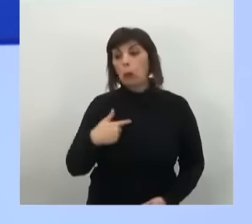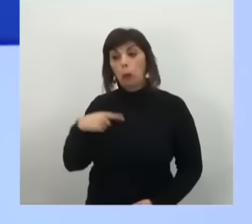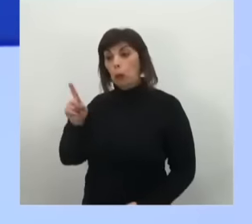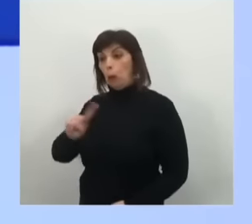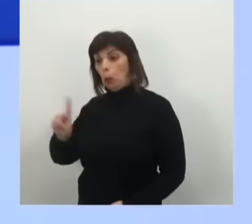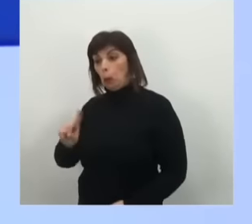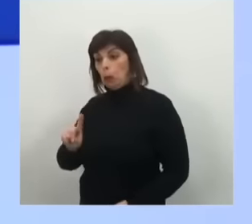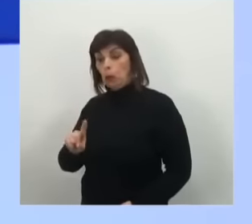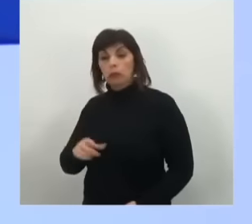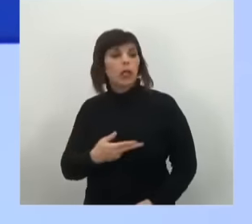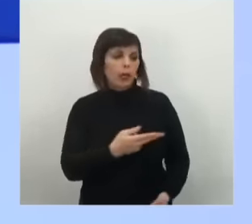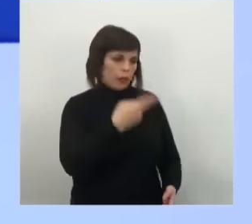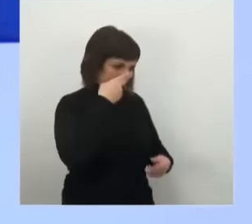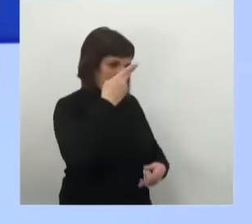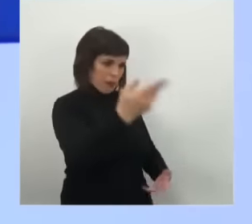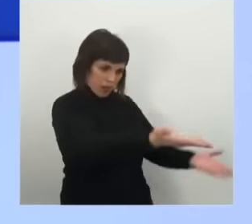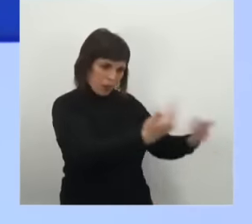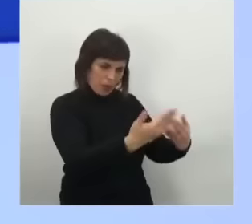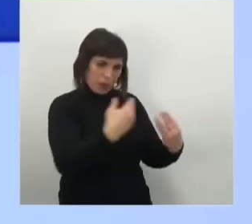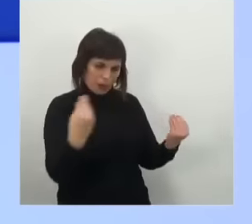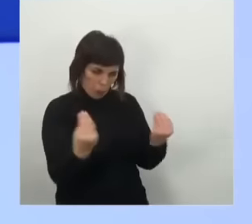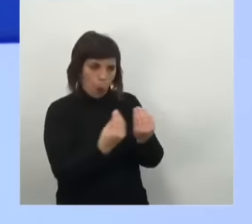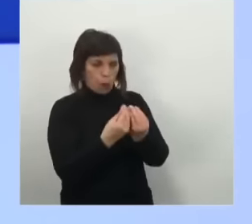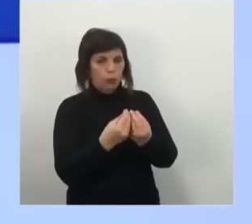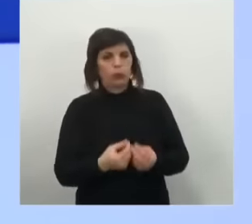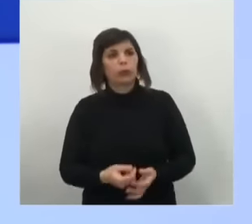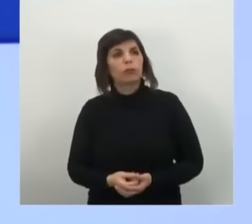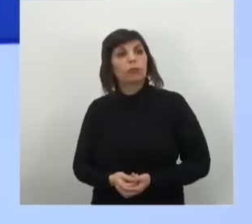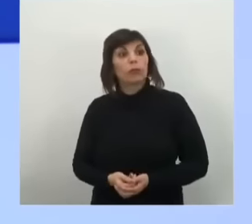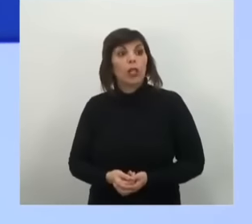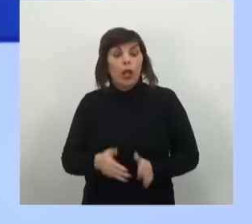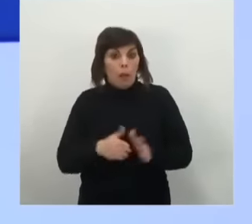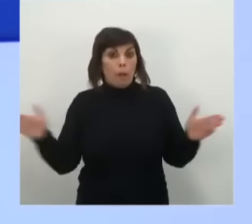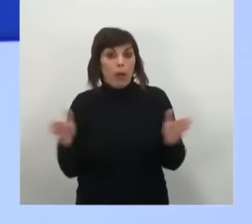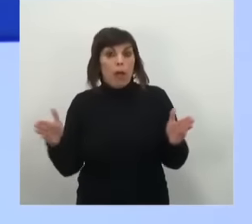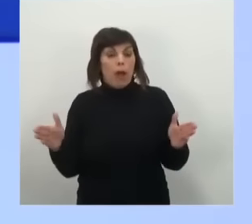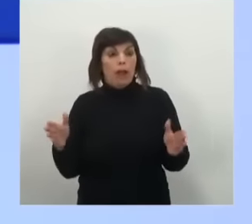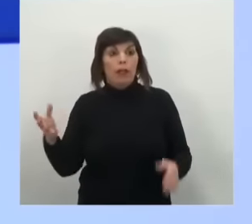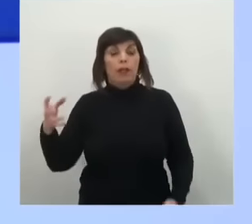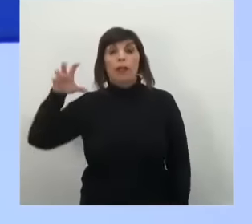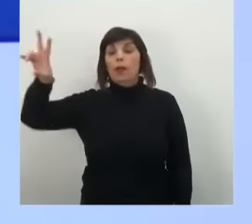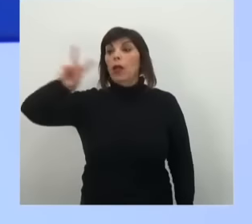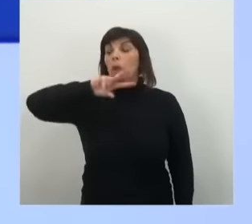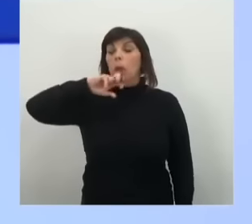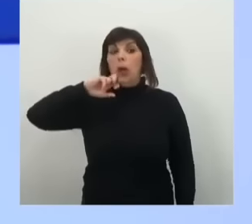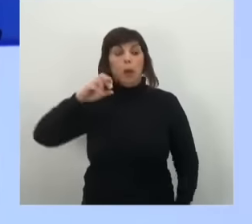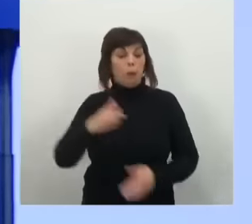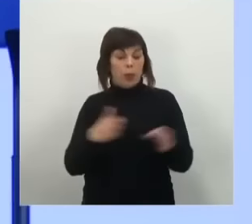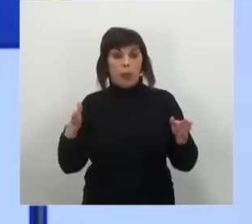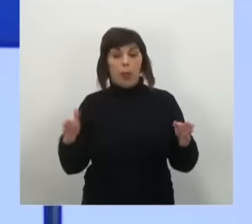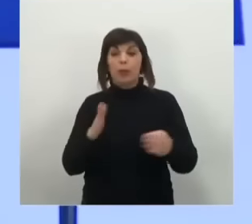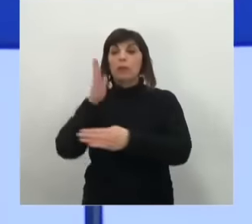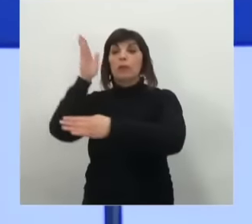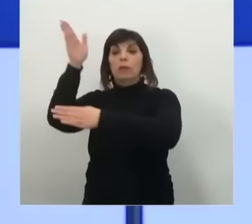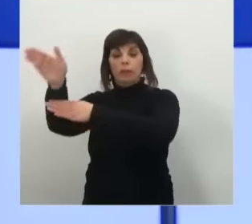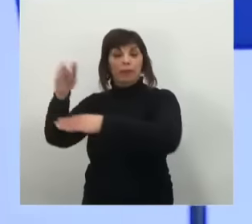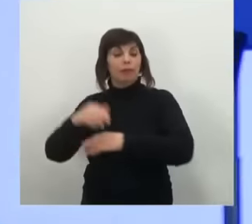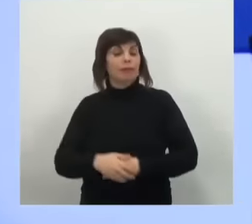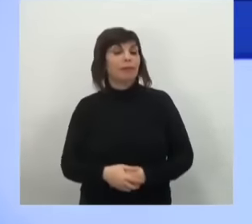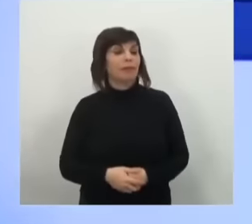la pastora a mí yo fui la primera vez con él para allá y 2013 que creo que fue y